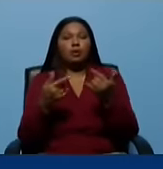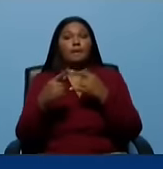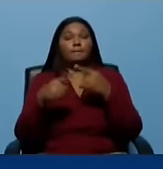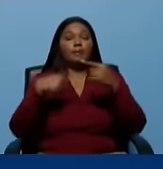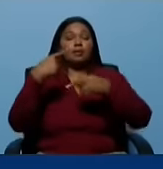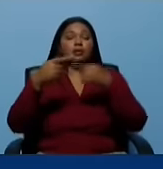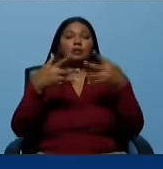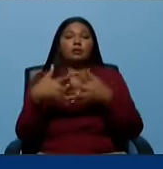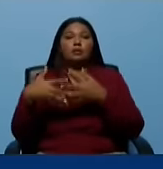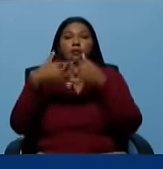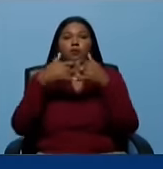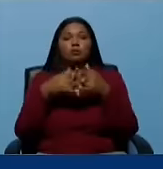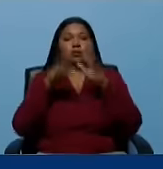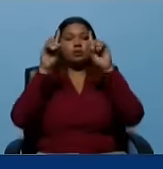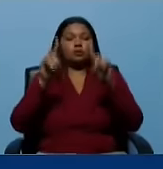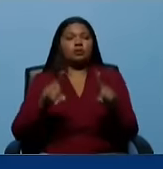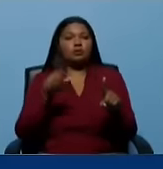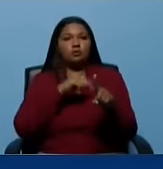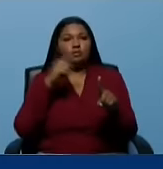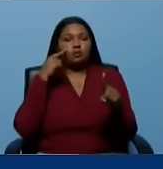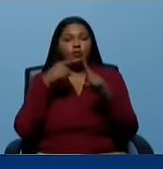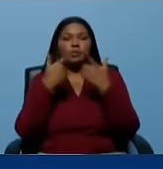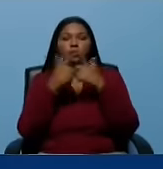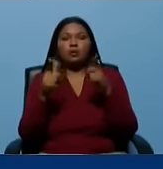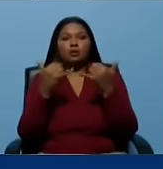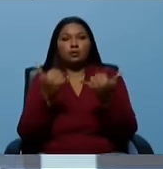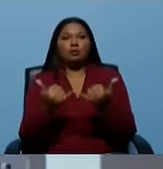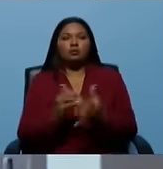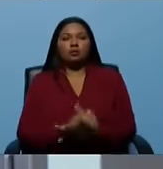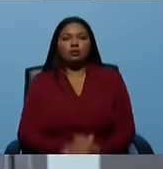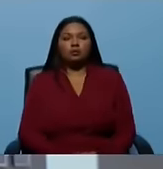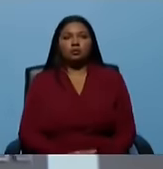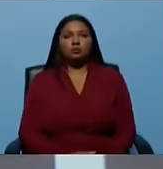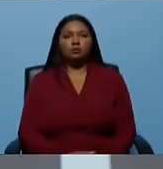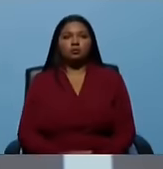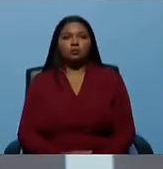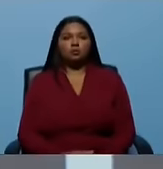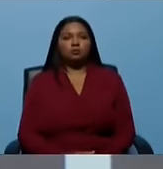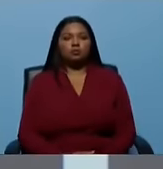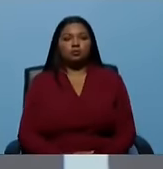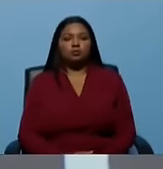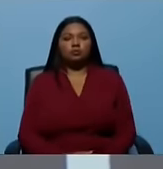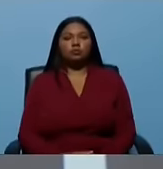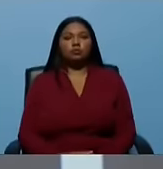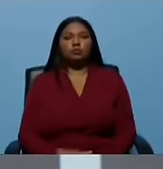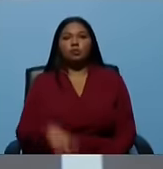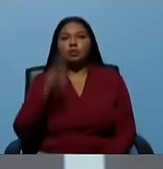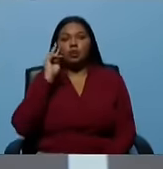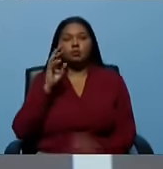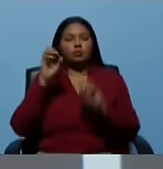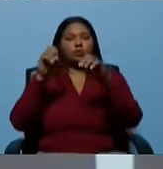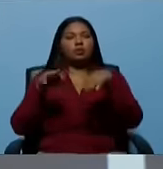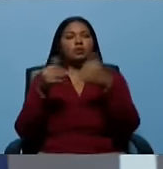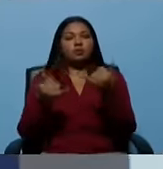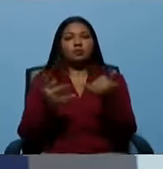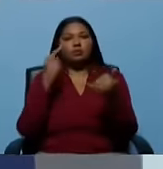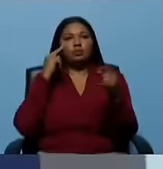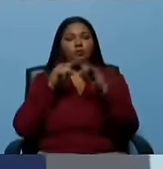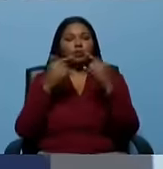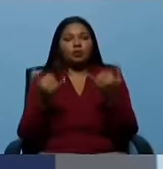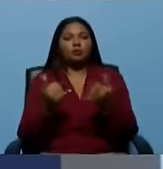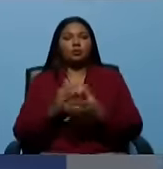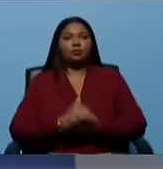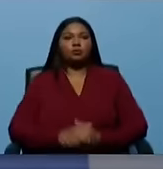Estados Unidos decide que Juan Orlando sale en libertad y regresa a Honduras él puede llegar a Honduras sin ninguna Causa porque las causas se suspendieron en Honduras o